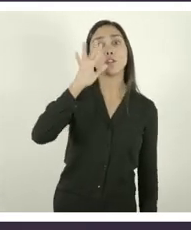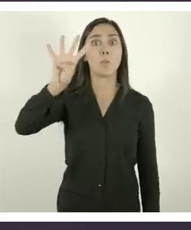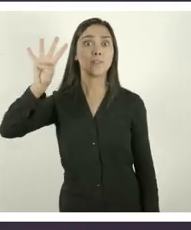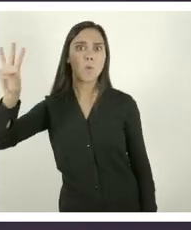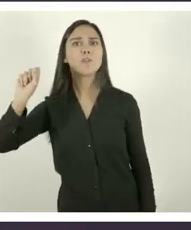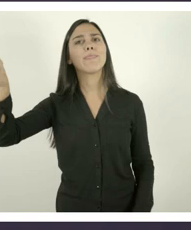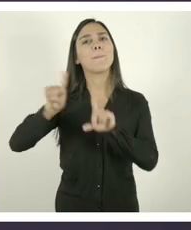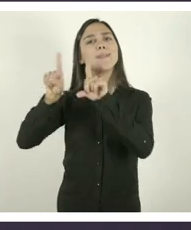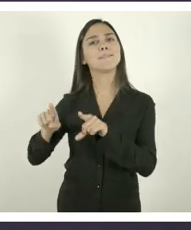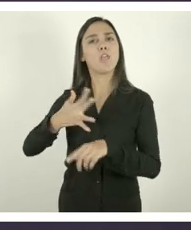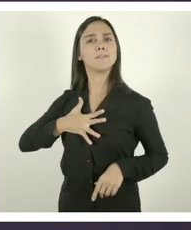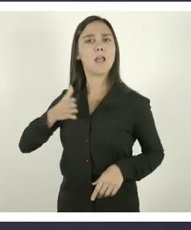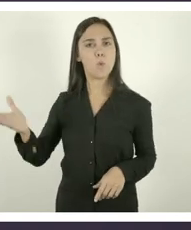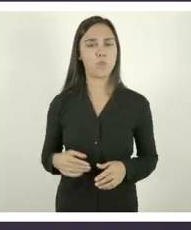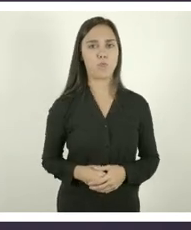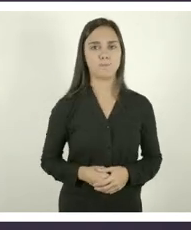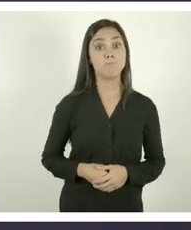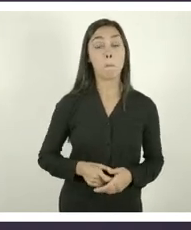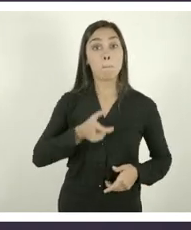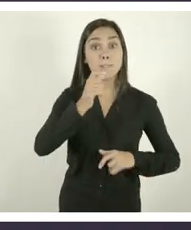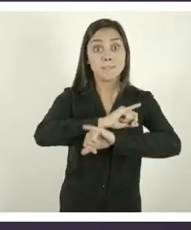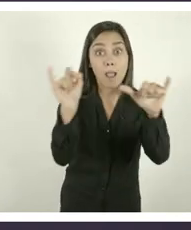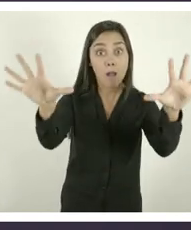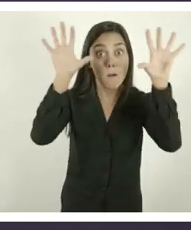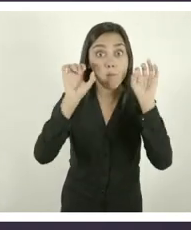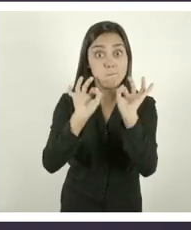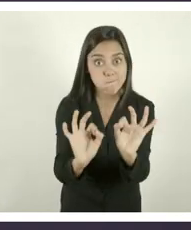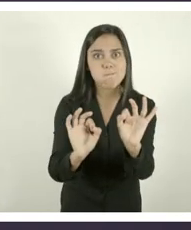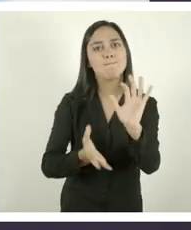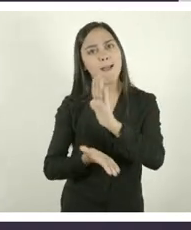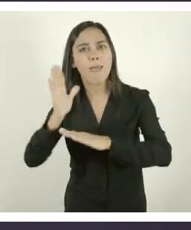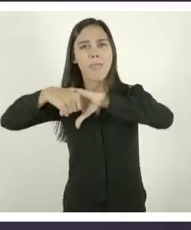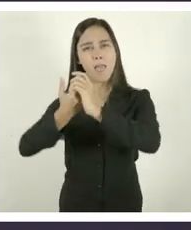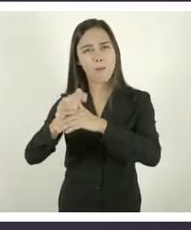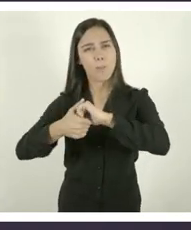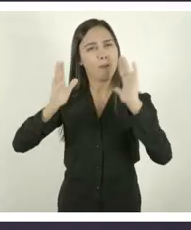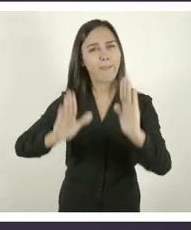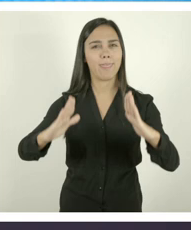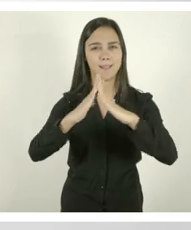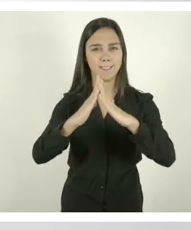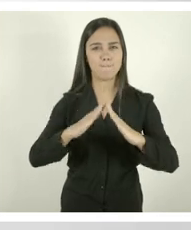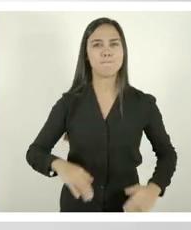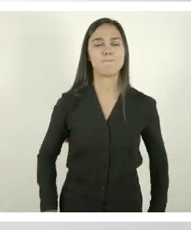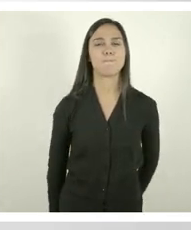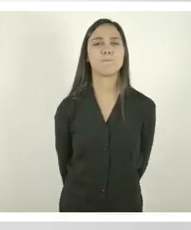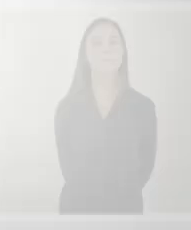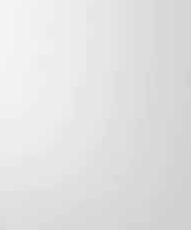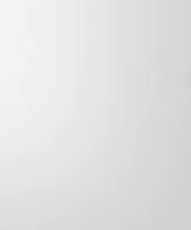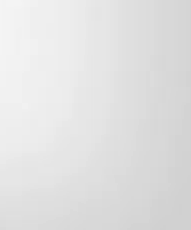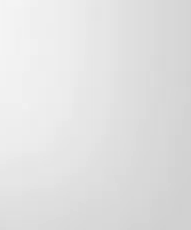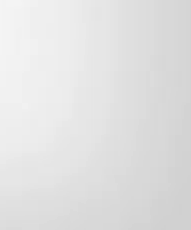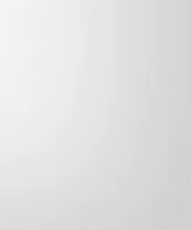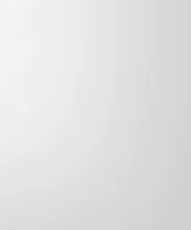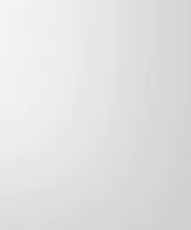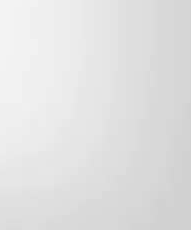-1444 del Ministerio de Salud. Después de escuchar o ver este mensaje, anda a lavarte las manos y quédate en casa.